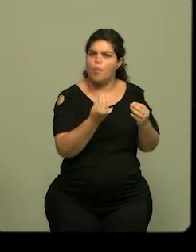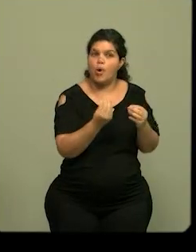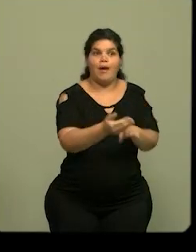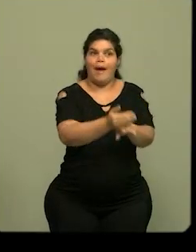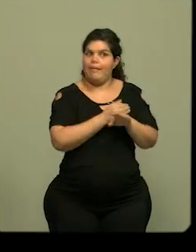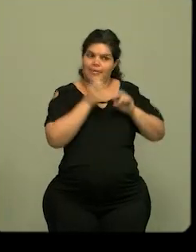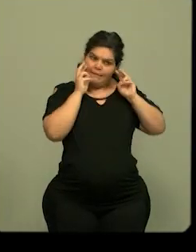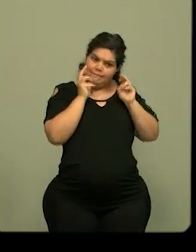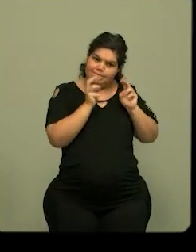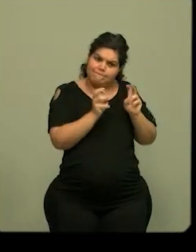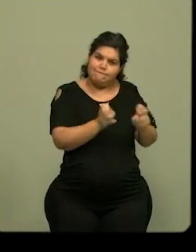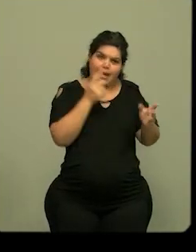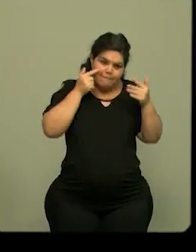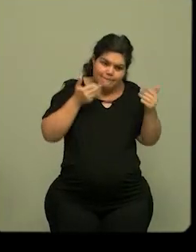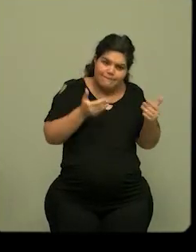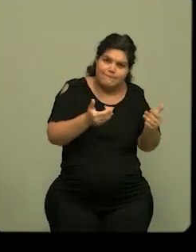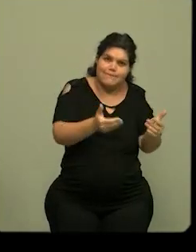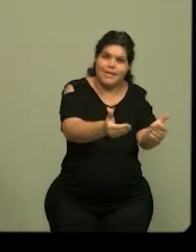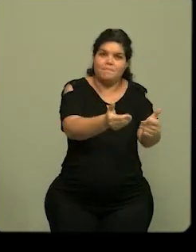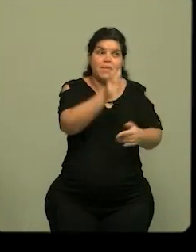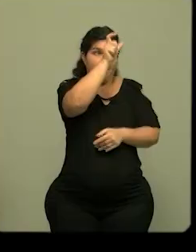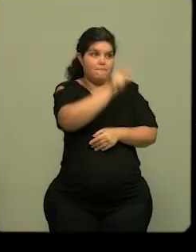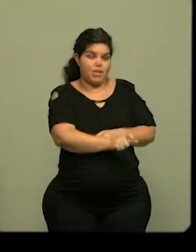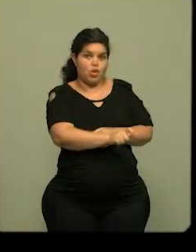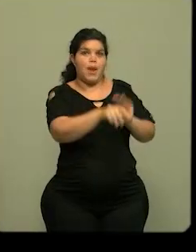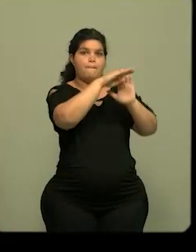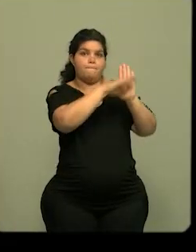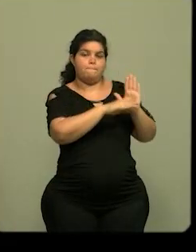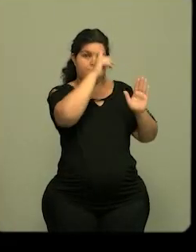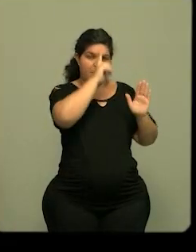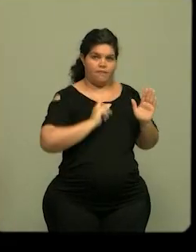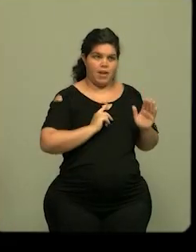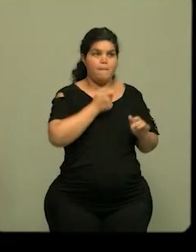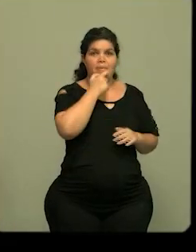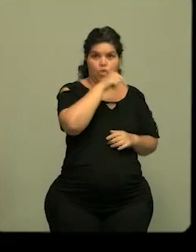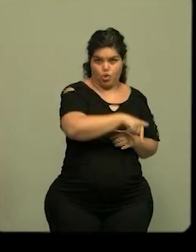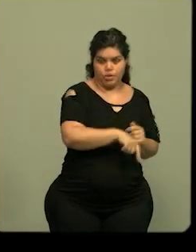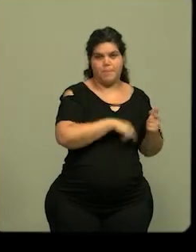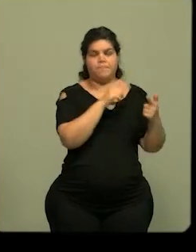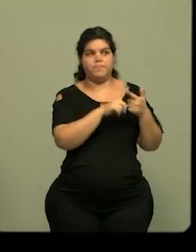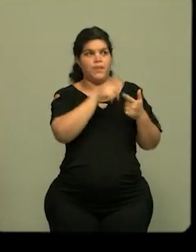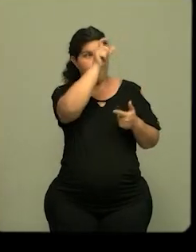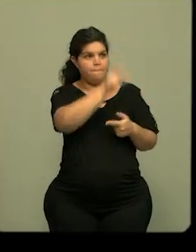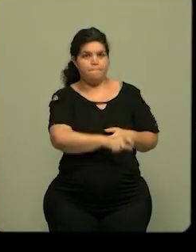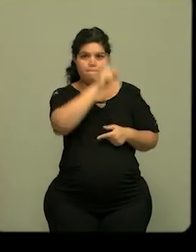trabajo importante, digamos, Claro, ¿no? porque tenemos que ver el perfil de ese técnico en el contexto de Mendoza, ese perfil de ese técnico en el contexto